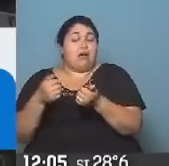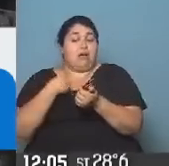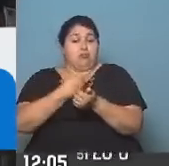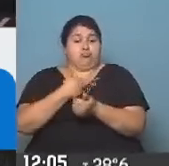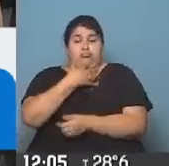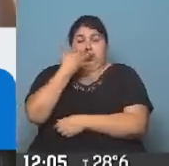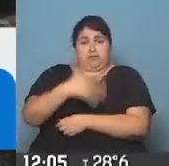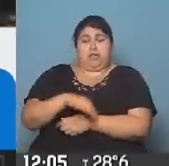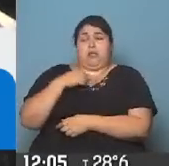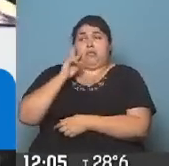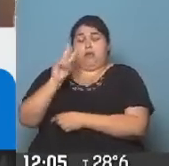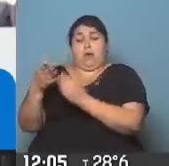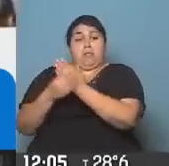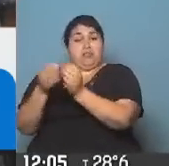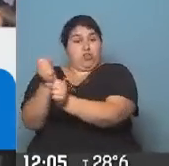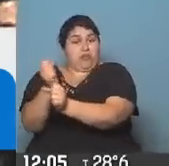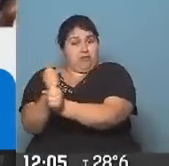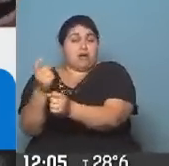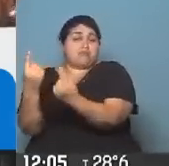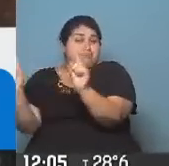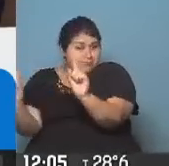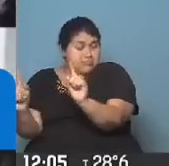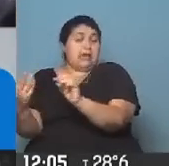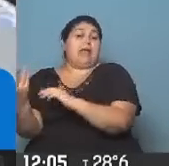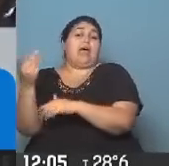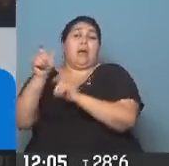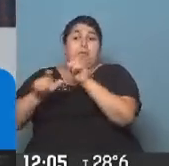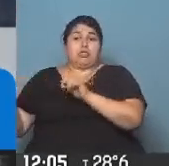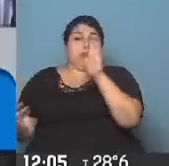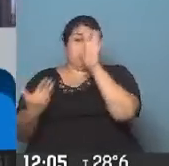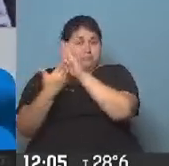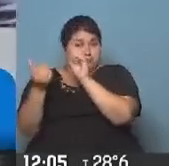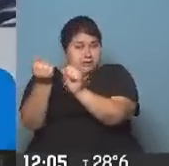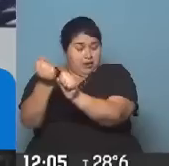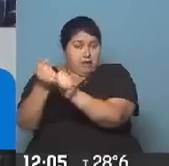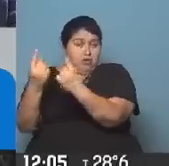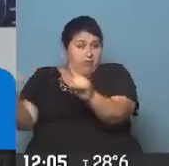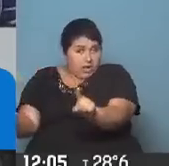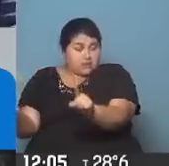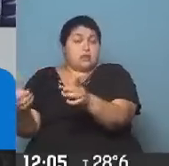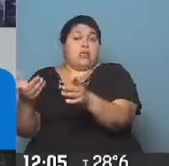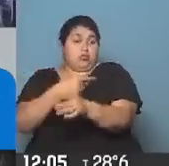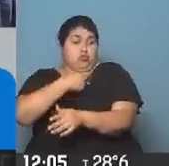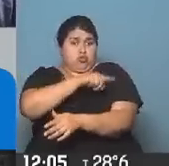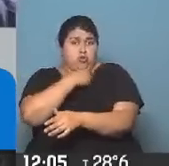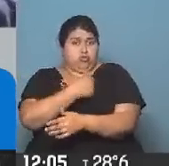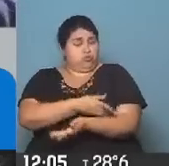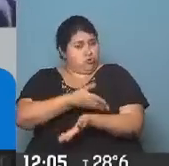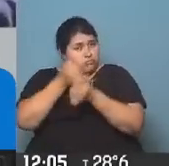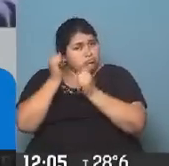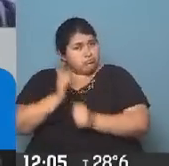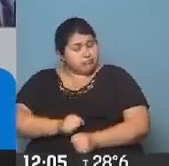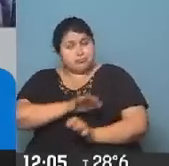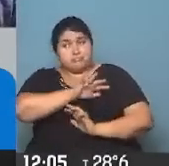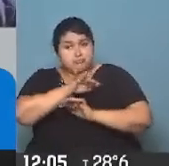hoy el Ministerio de Trabajo es otro, que los funcionarios que están a cargo del Ministerio de Trabajo son otros. Y bueno, nosotros estamos dispuestos a ir al